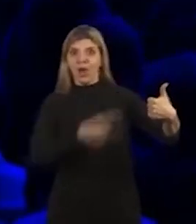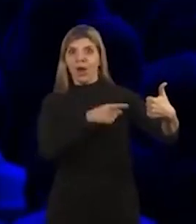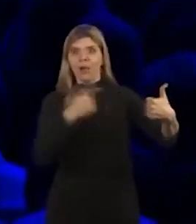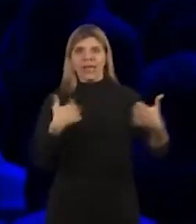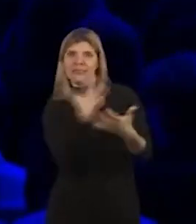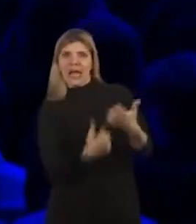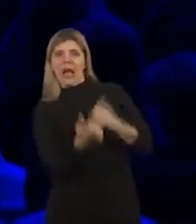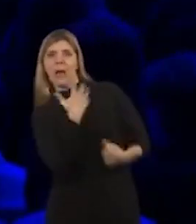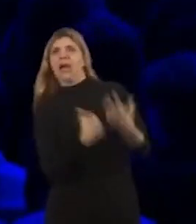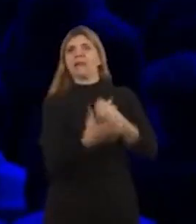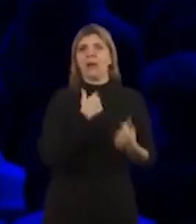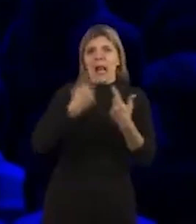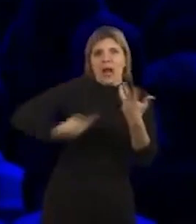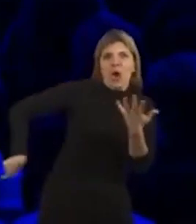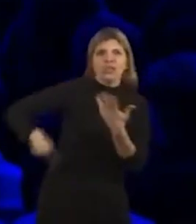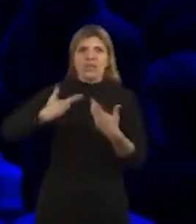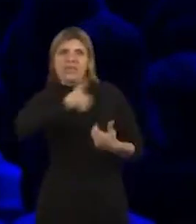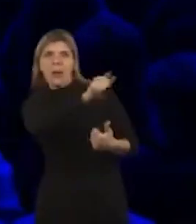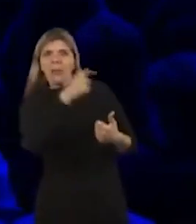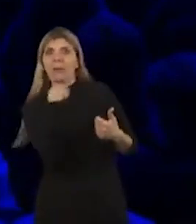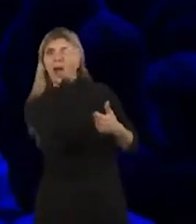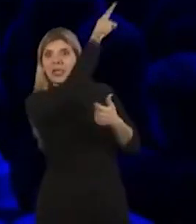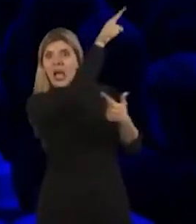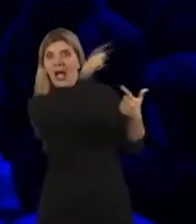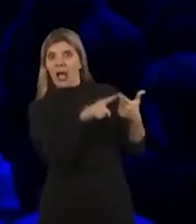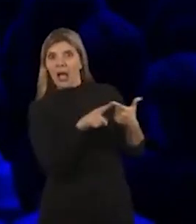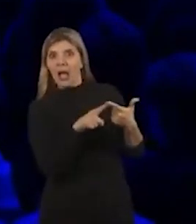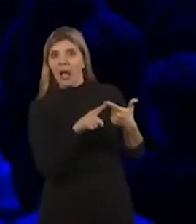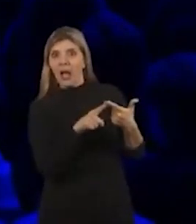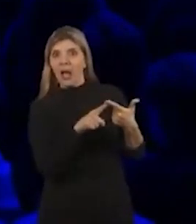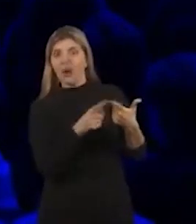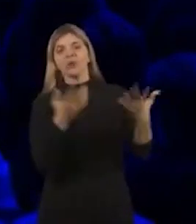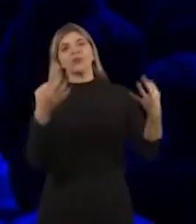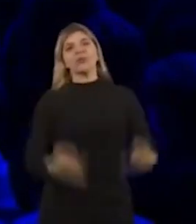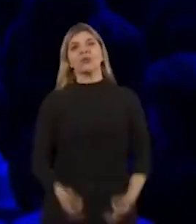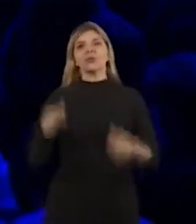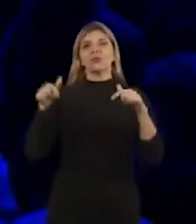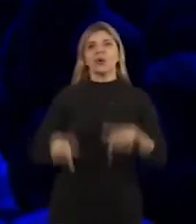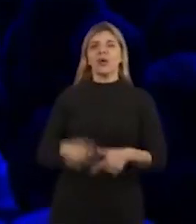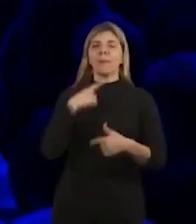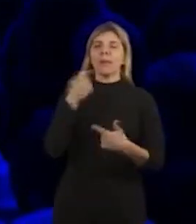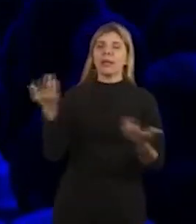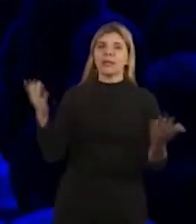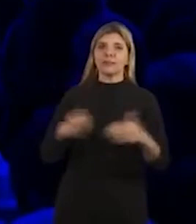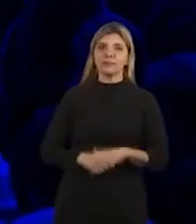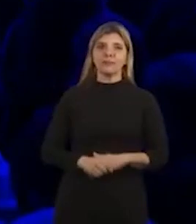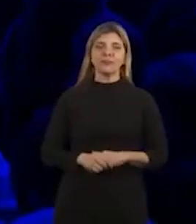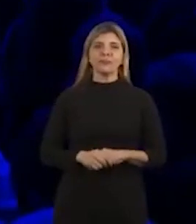sacaba los recursos para llevárselo a España bueno justo hoy menciona España